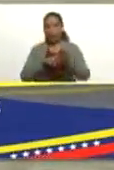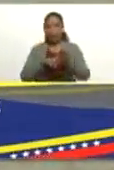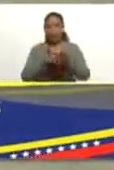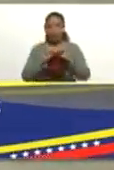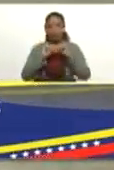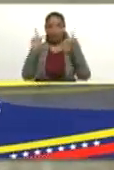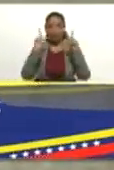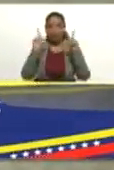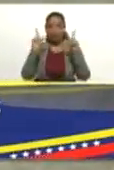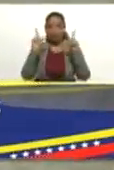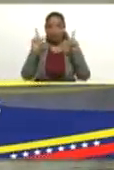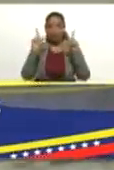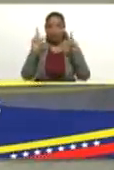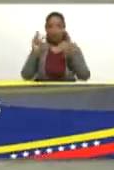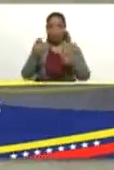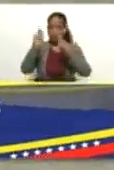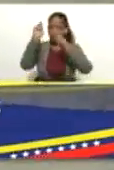presidente Chávez.